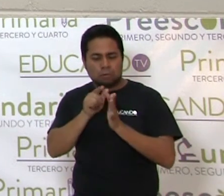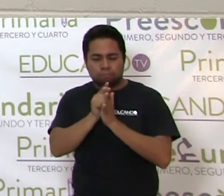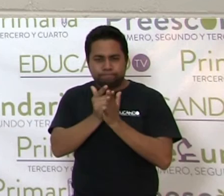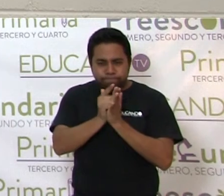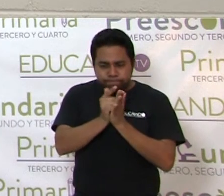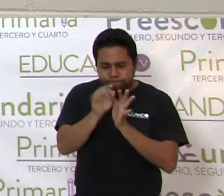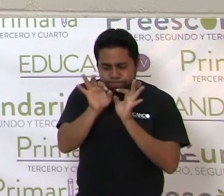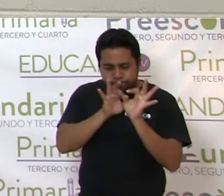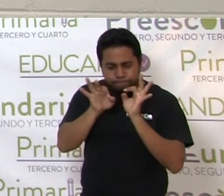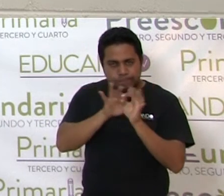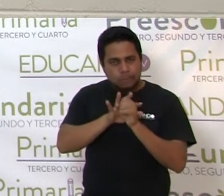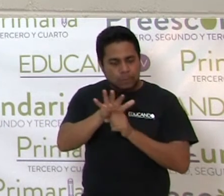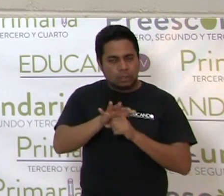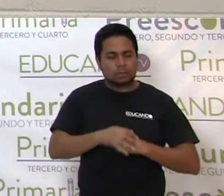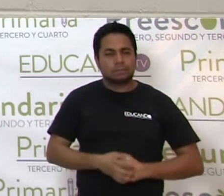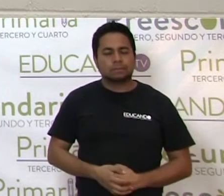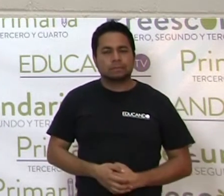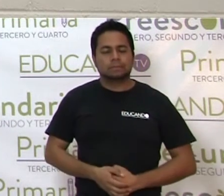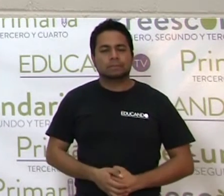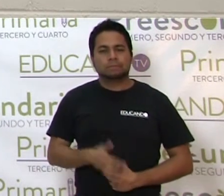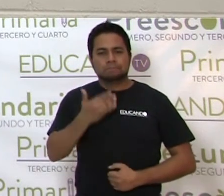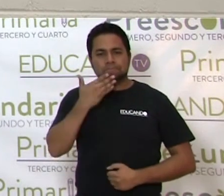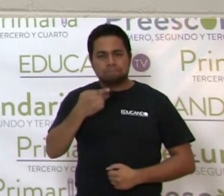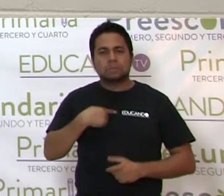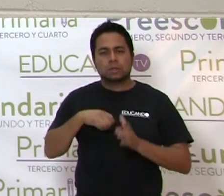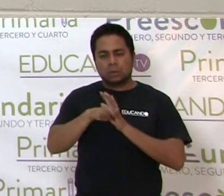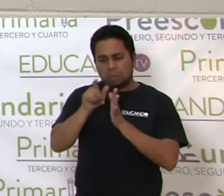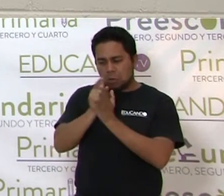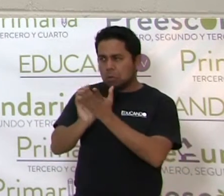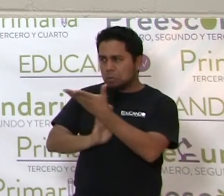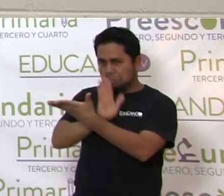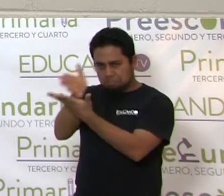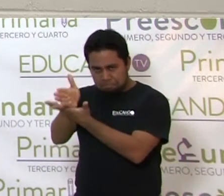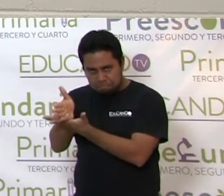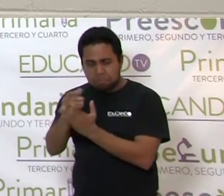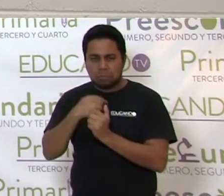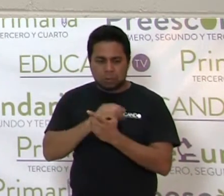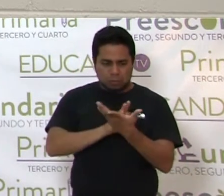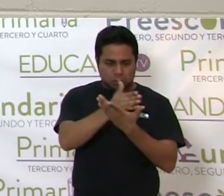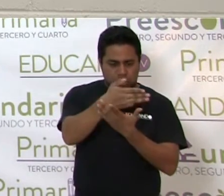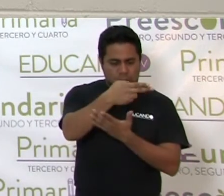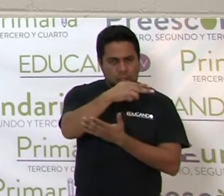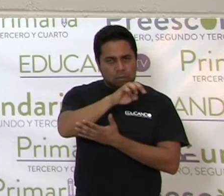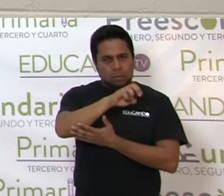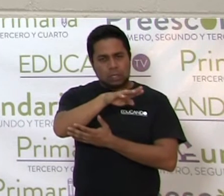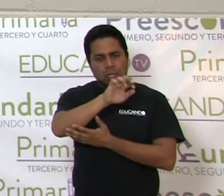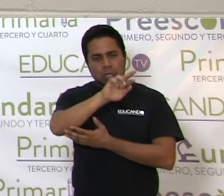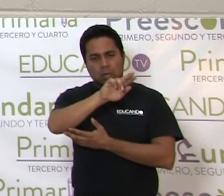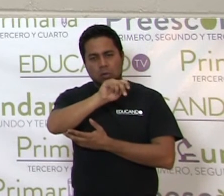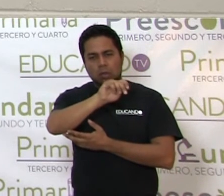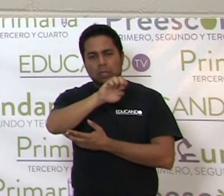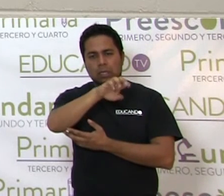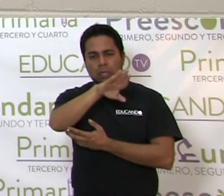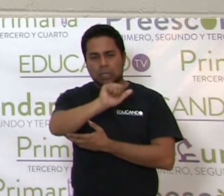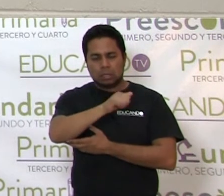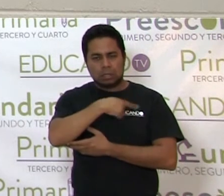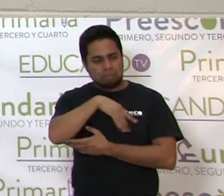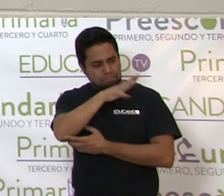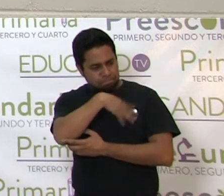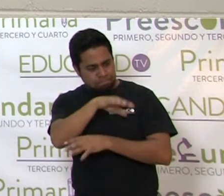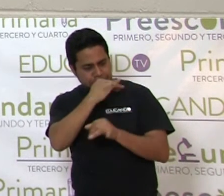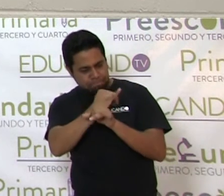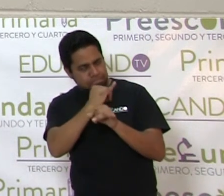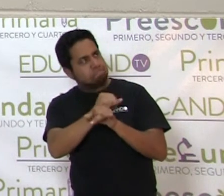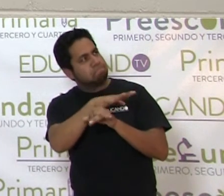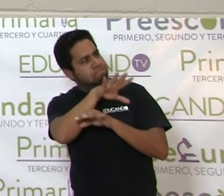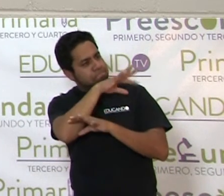bibliografía. Muy bien, entonces se supone que yo ya fui a la biblioteca, ya fui a la hemeroteca y ya empecé a buscar en los acervos digitales